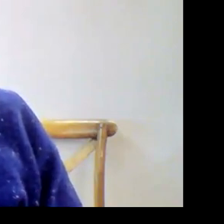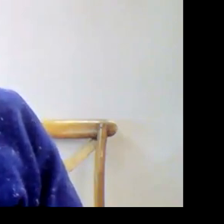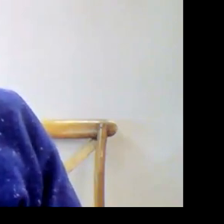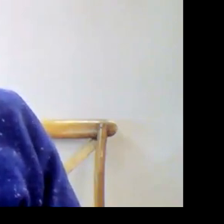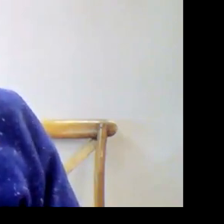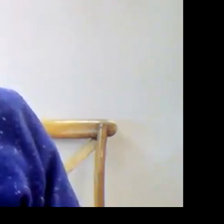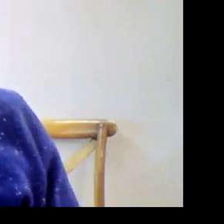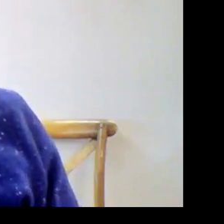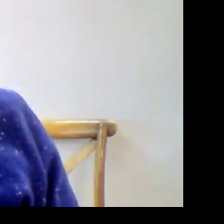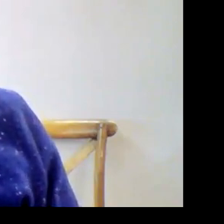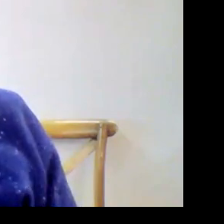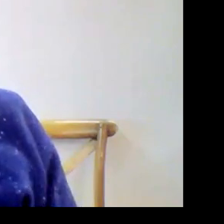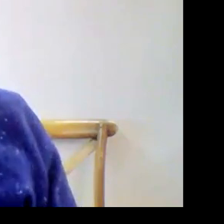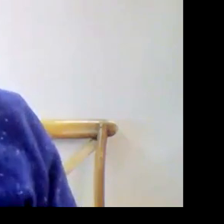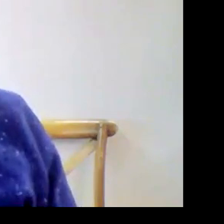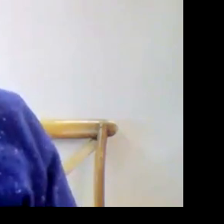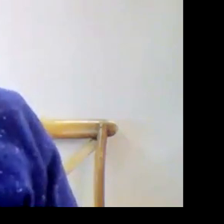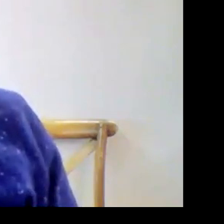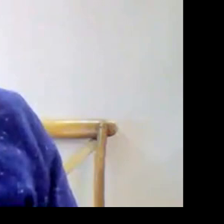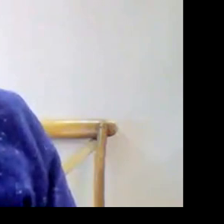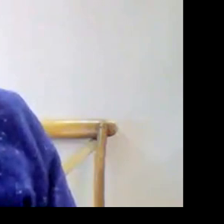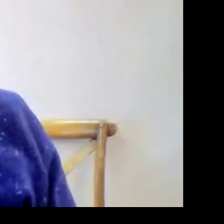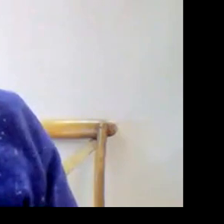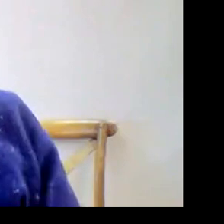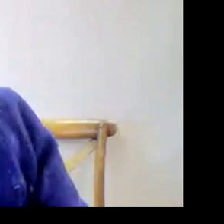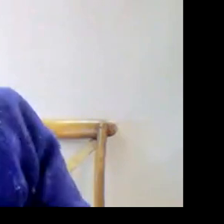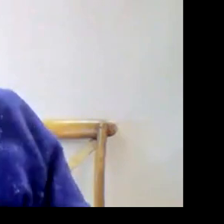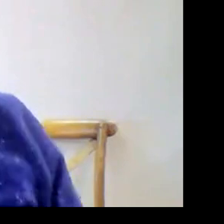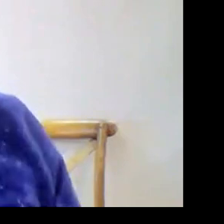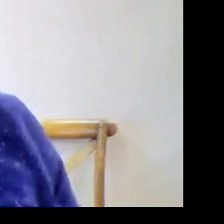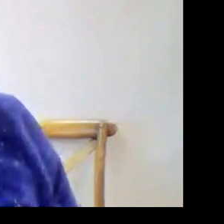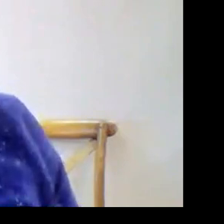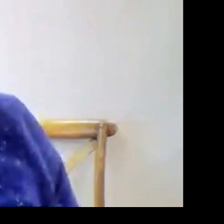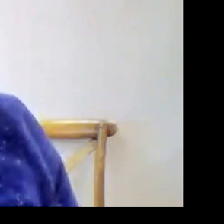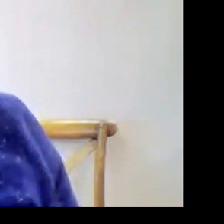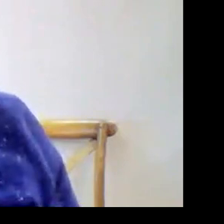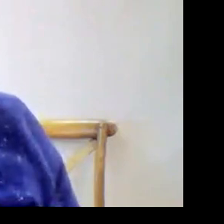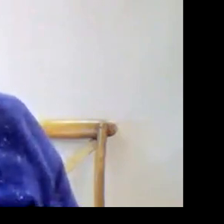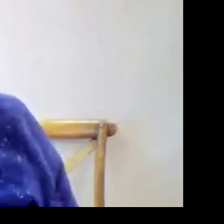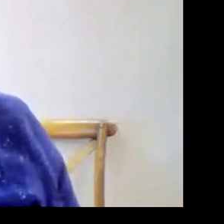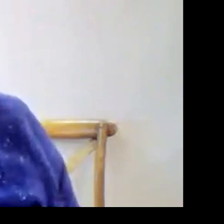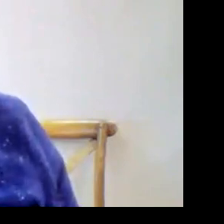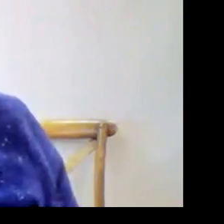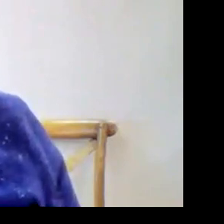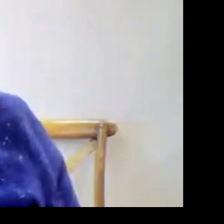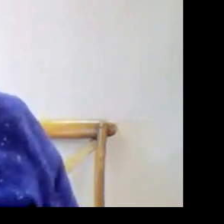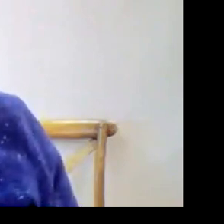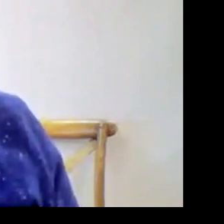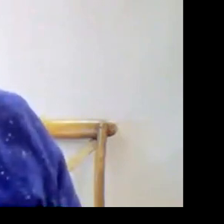Estamos buscando, digamos, cuáles son los otros blancos de esto, porque nos parece